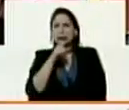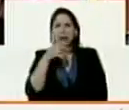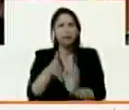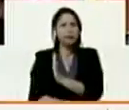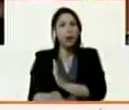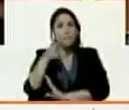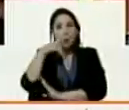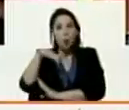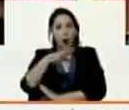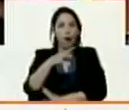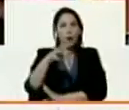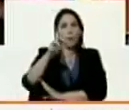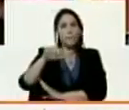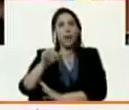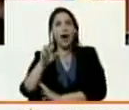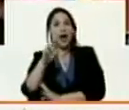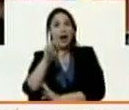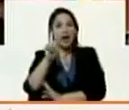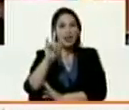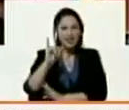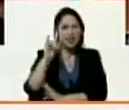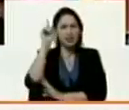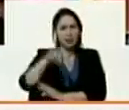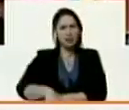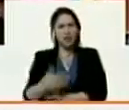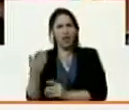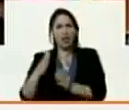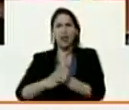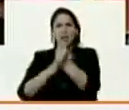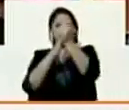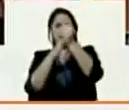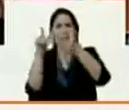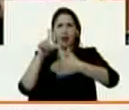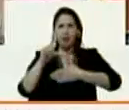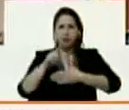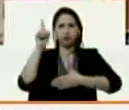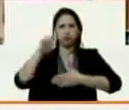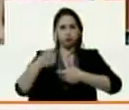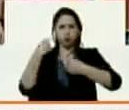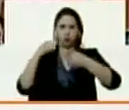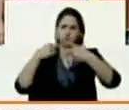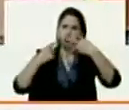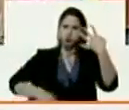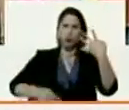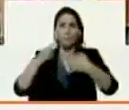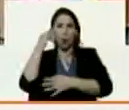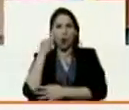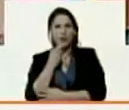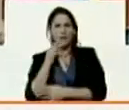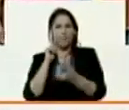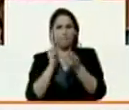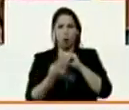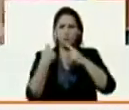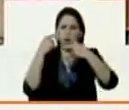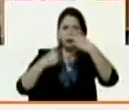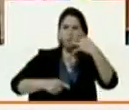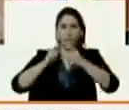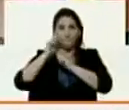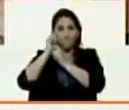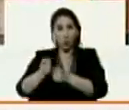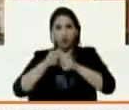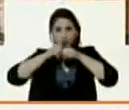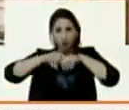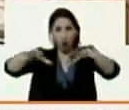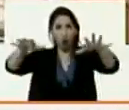Martí, Bolívar es Andino, Bolívar es Eloy Alfaro, Bolívar es O'Higgins, Bolívar es